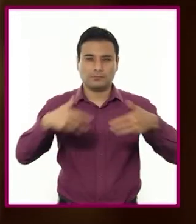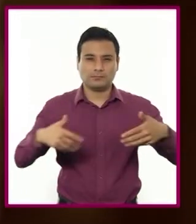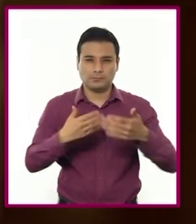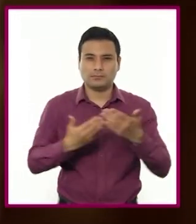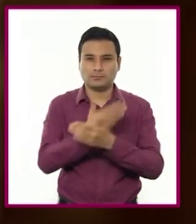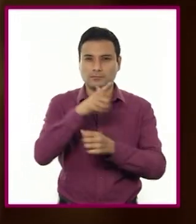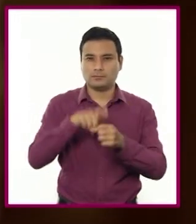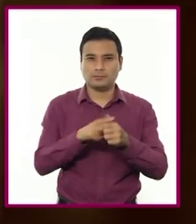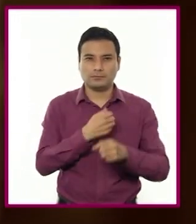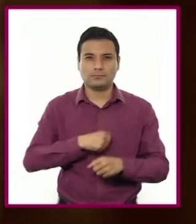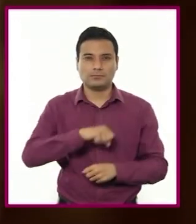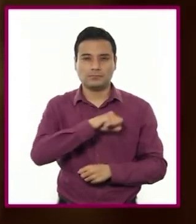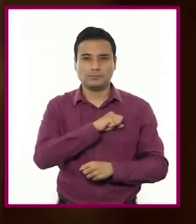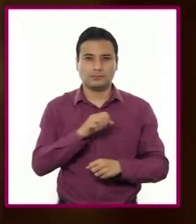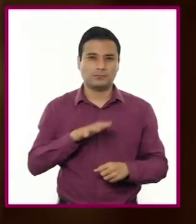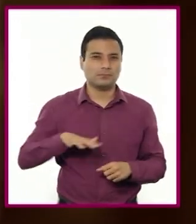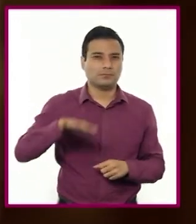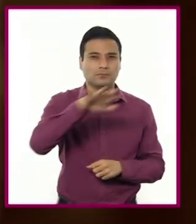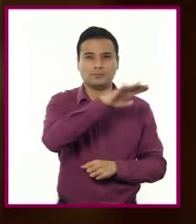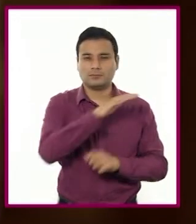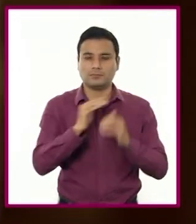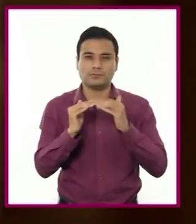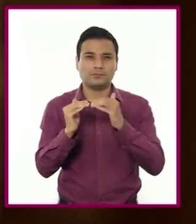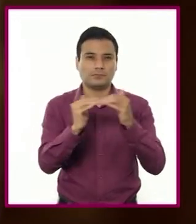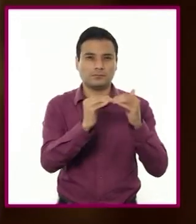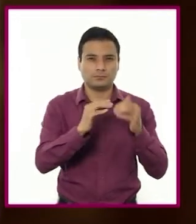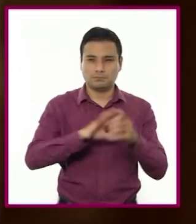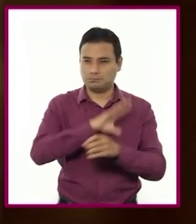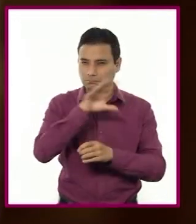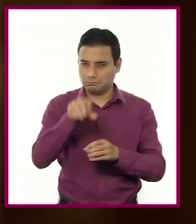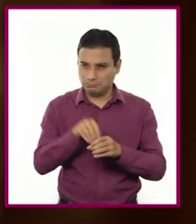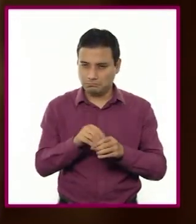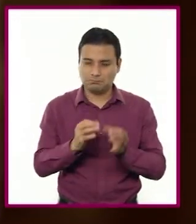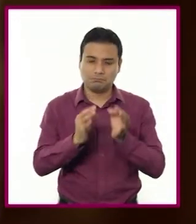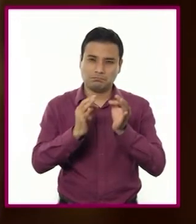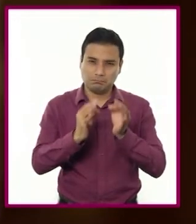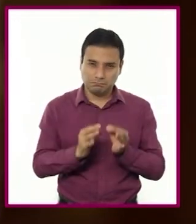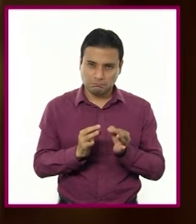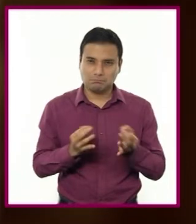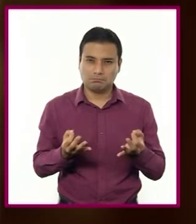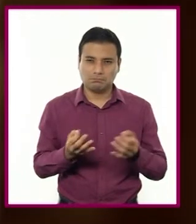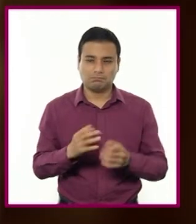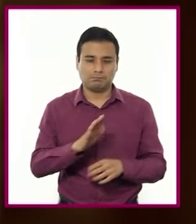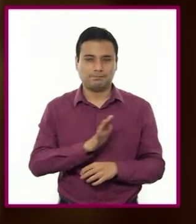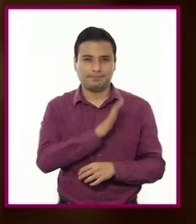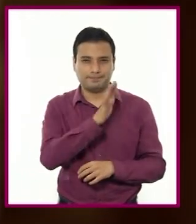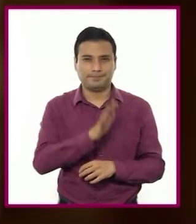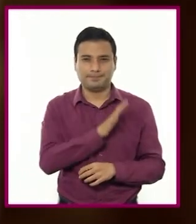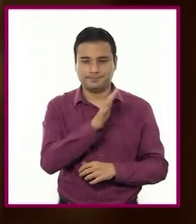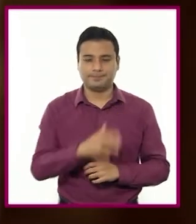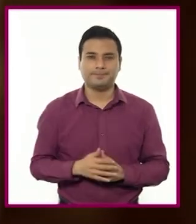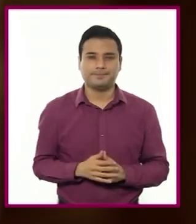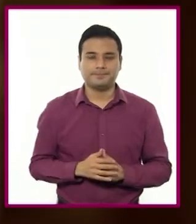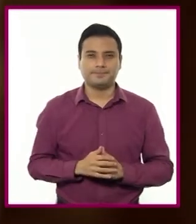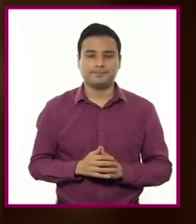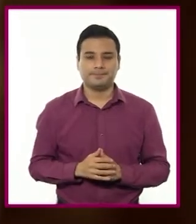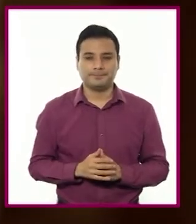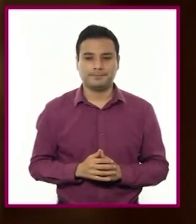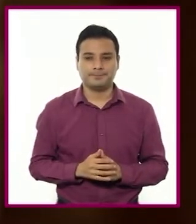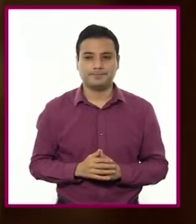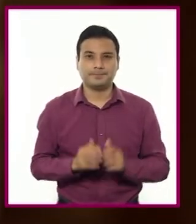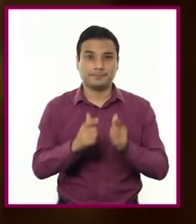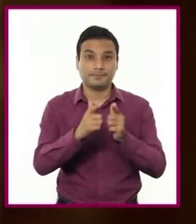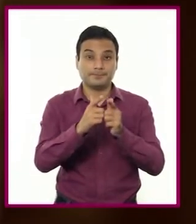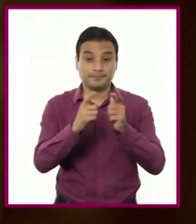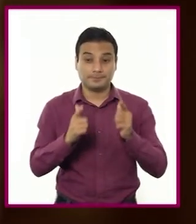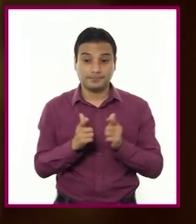universal, equitativo, integral, sustentable, efectivo y de calidad, particularmente con los grupos de